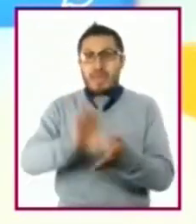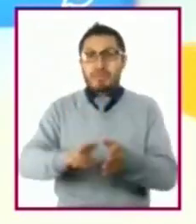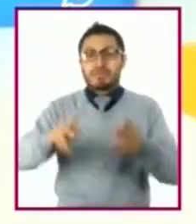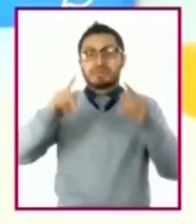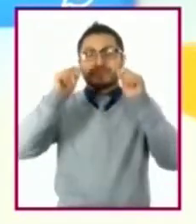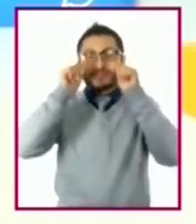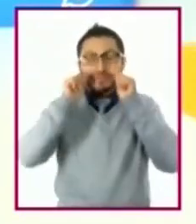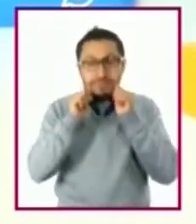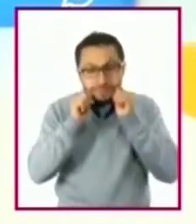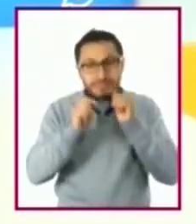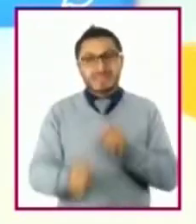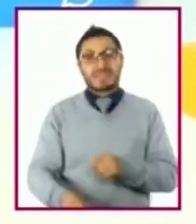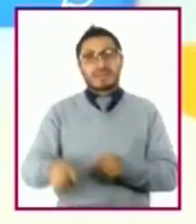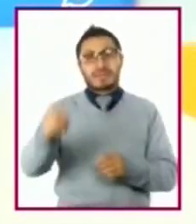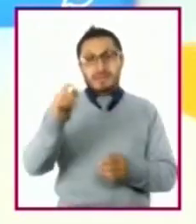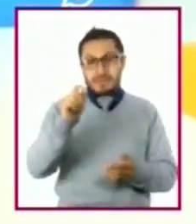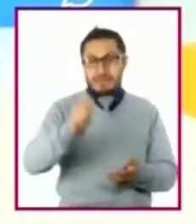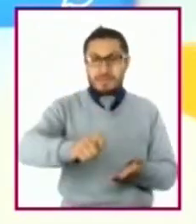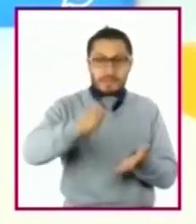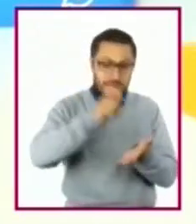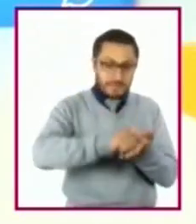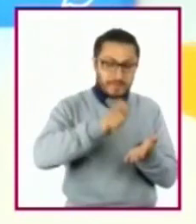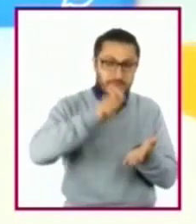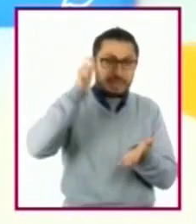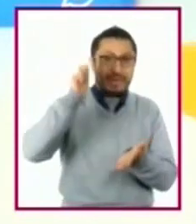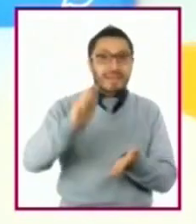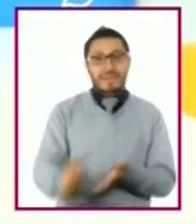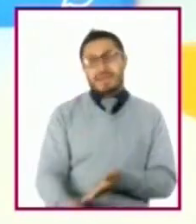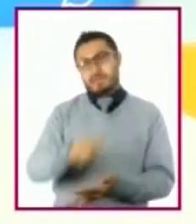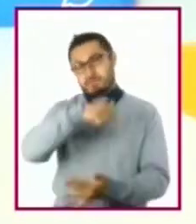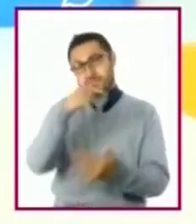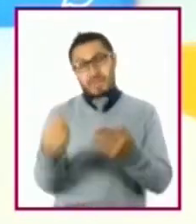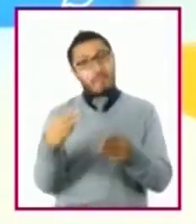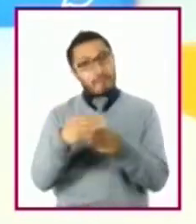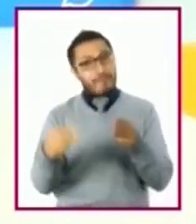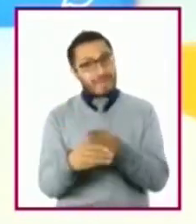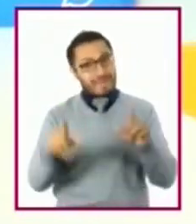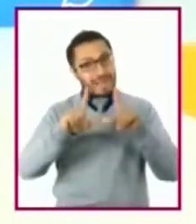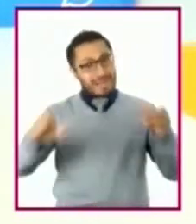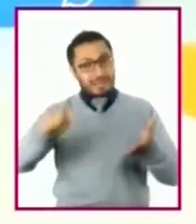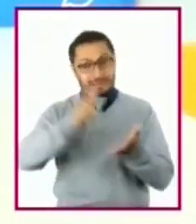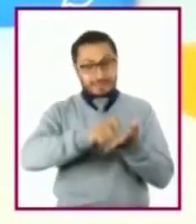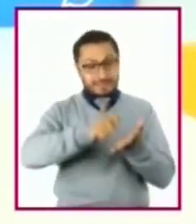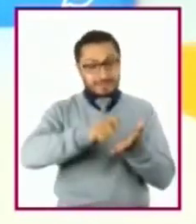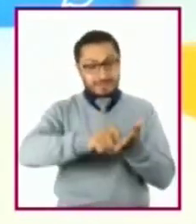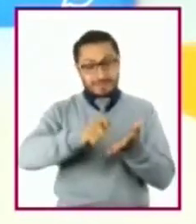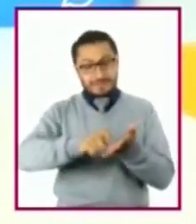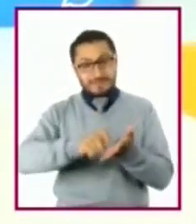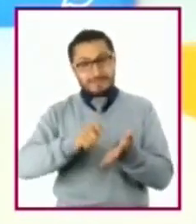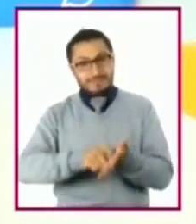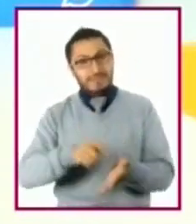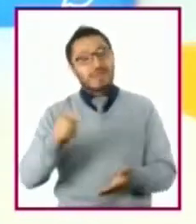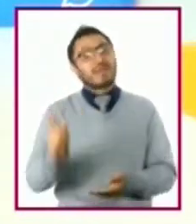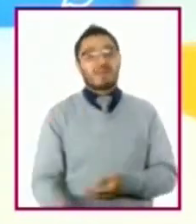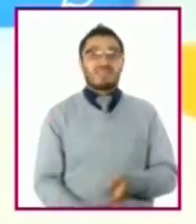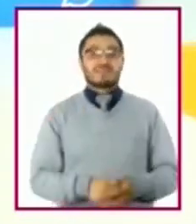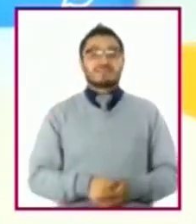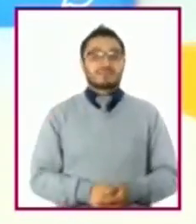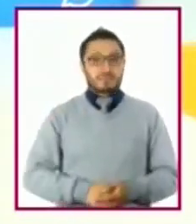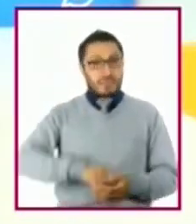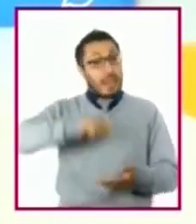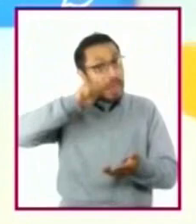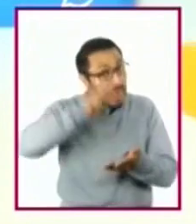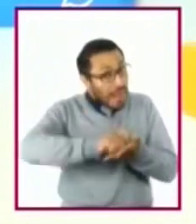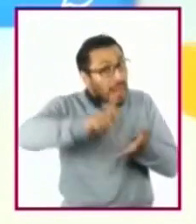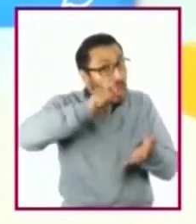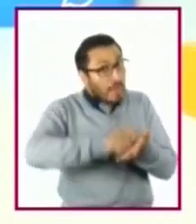sus hojas, layer, punzón y regleta. Anoten lo que consideren más importante, así como sus dudas